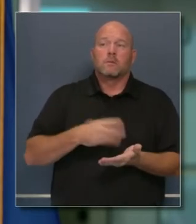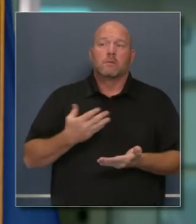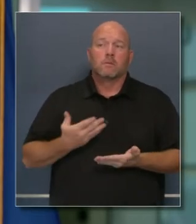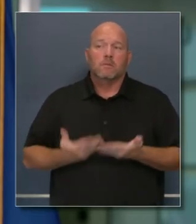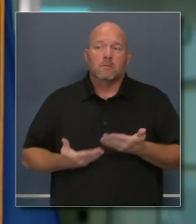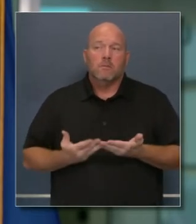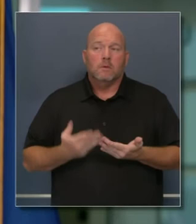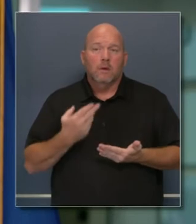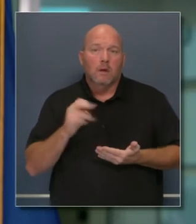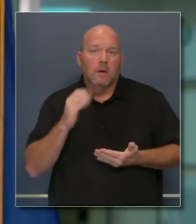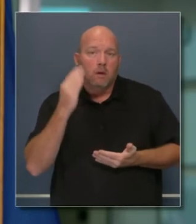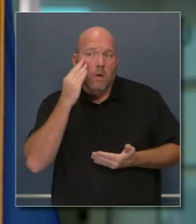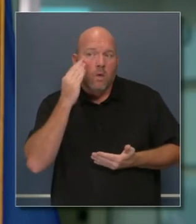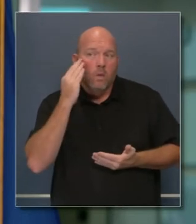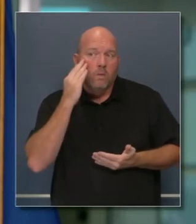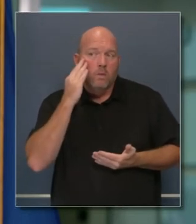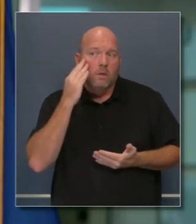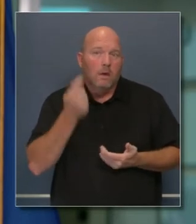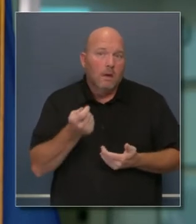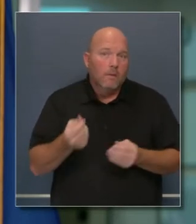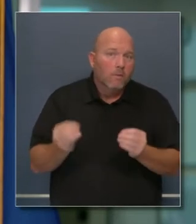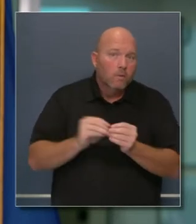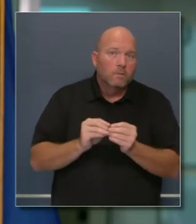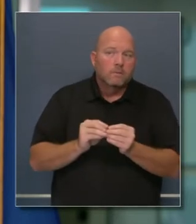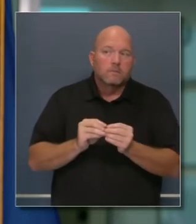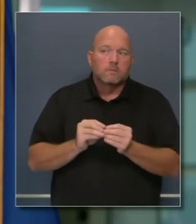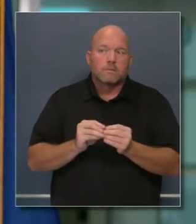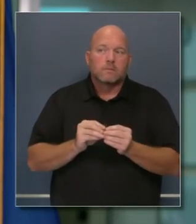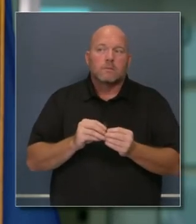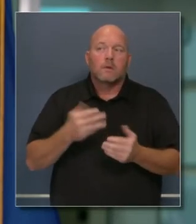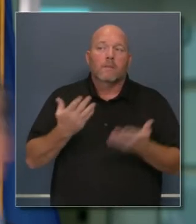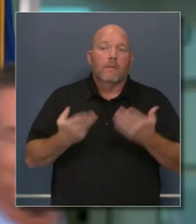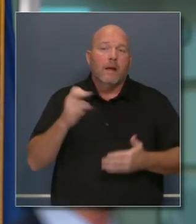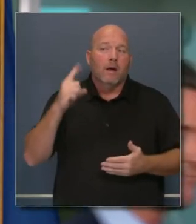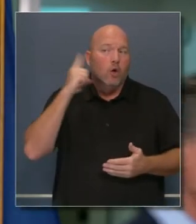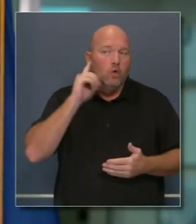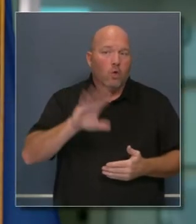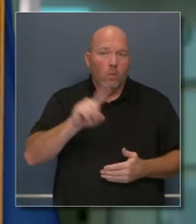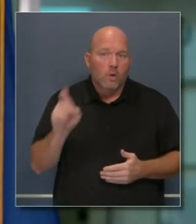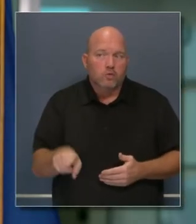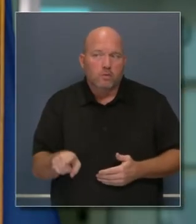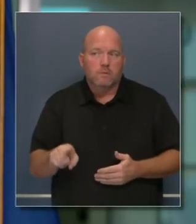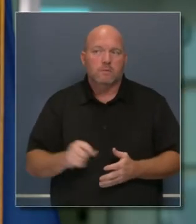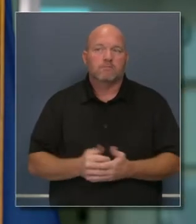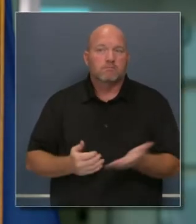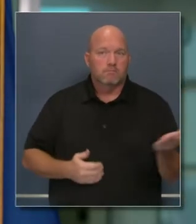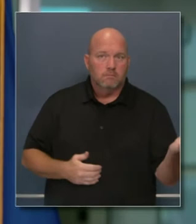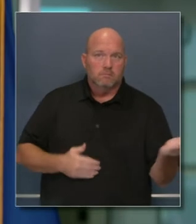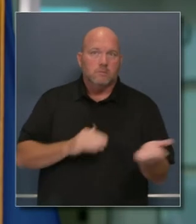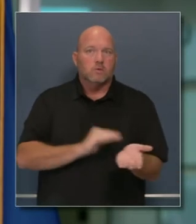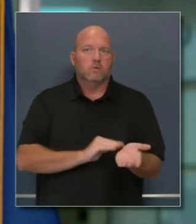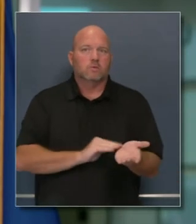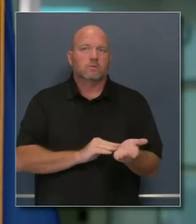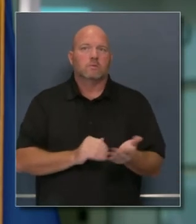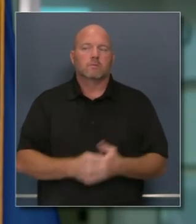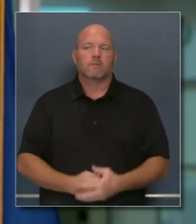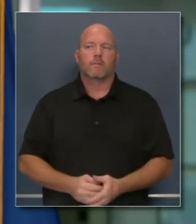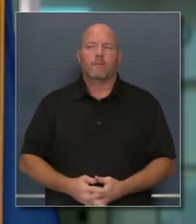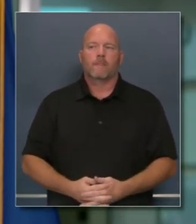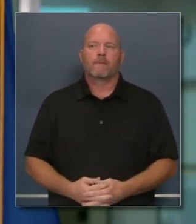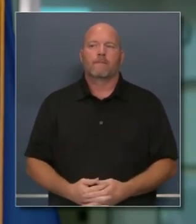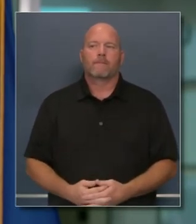su asiento. Es posible que él tenga algo que decir al respecto. Tal vez oyó su pregunta un poco mejor que yo. Doctor Galli, por